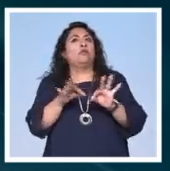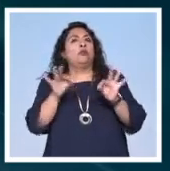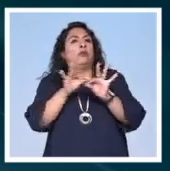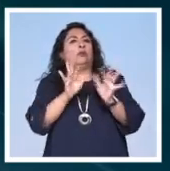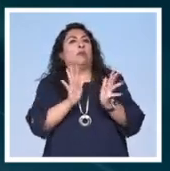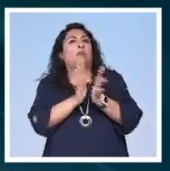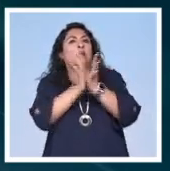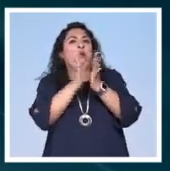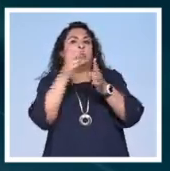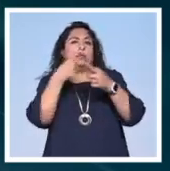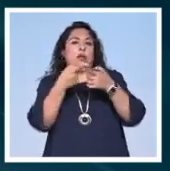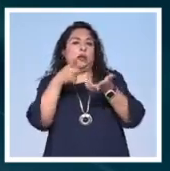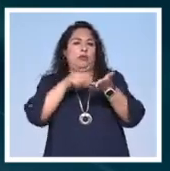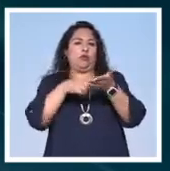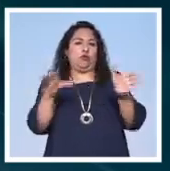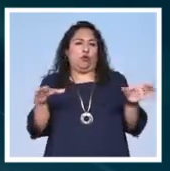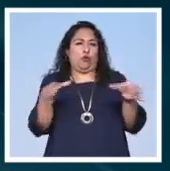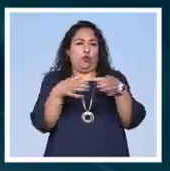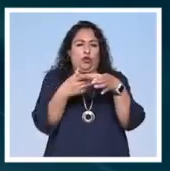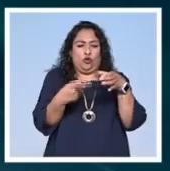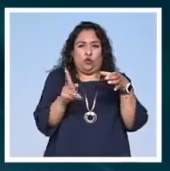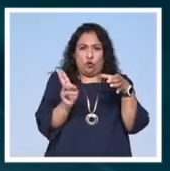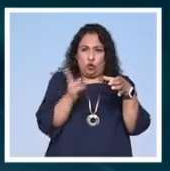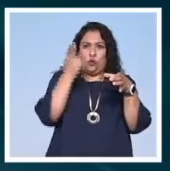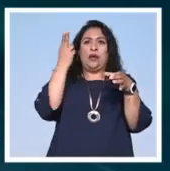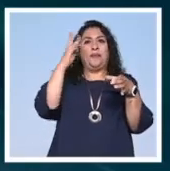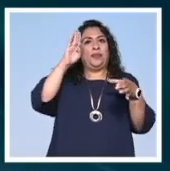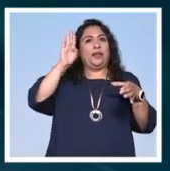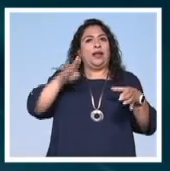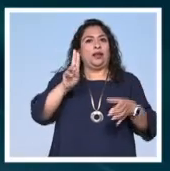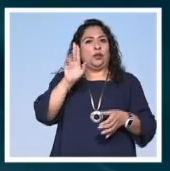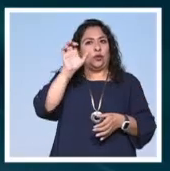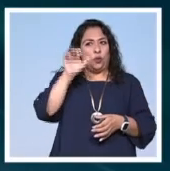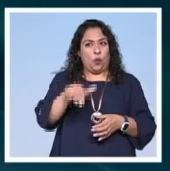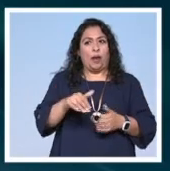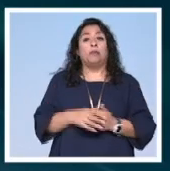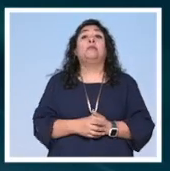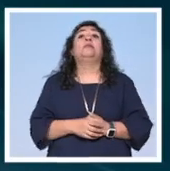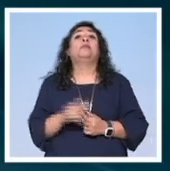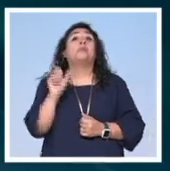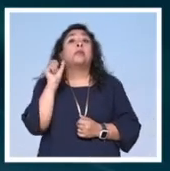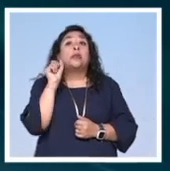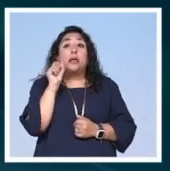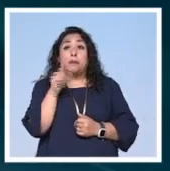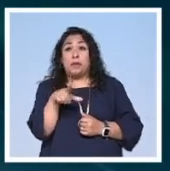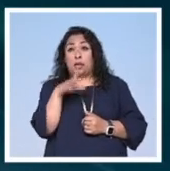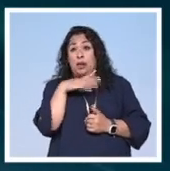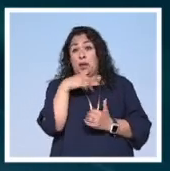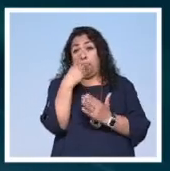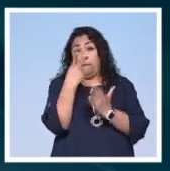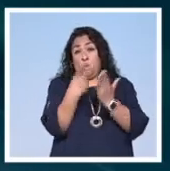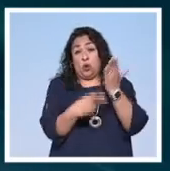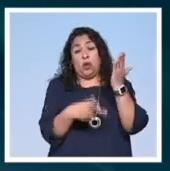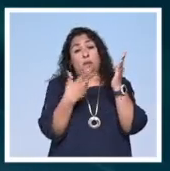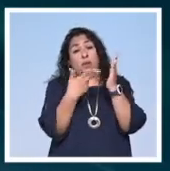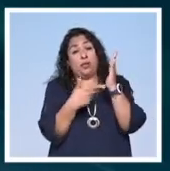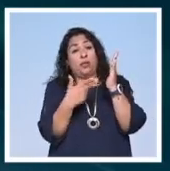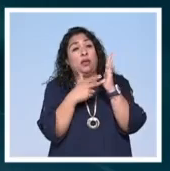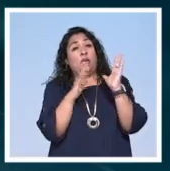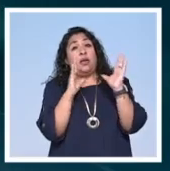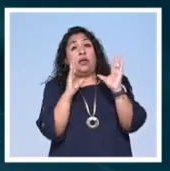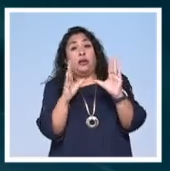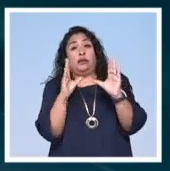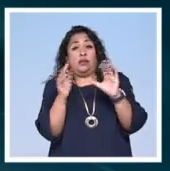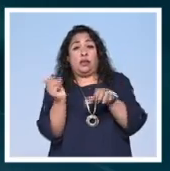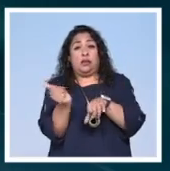participación de la comunidad Universitaria El talento wam y también tener todo un programa de taller y de formación